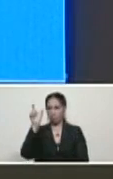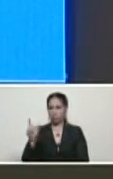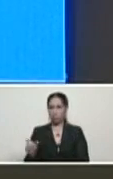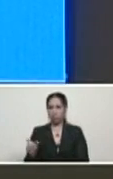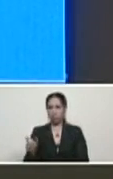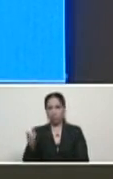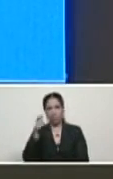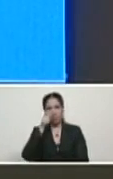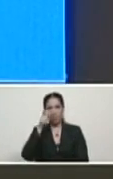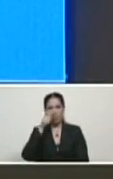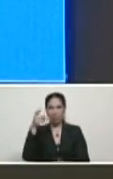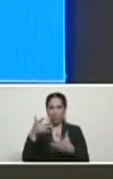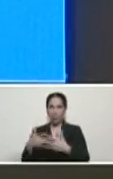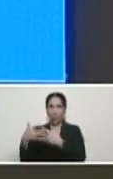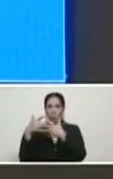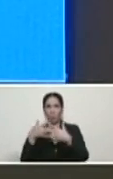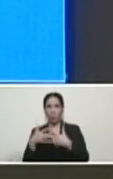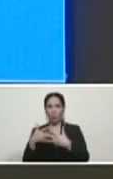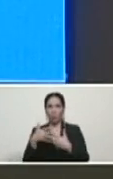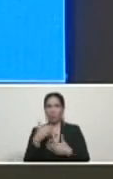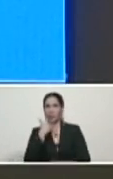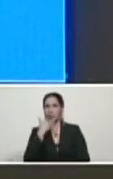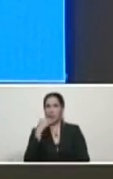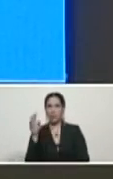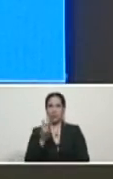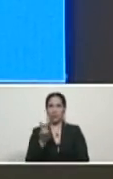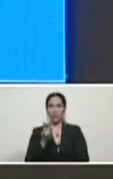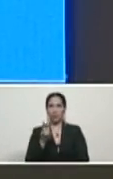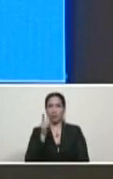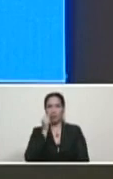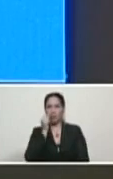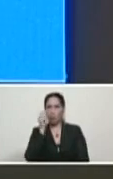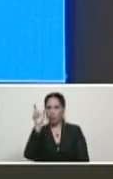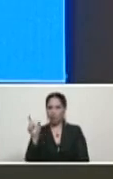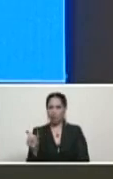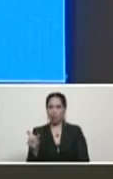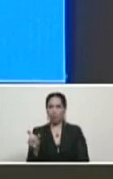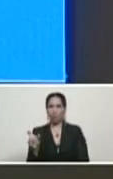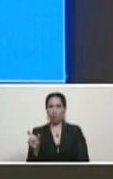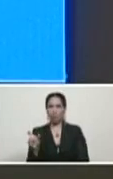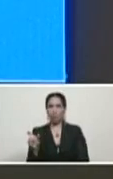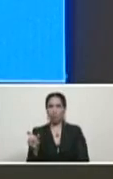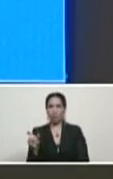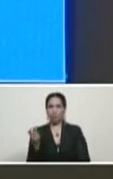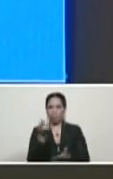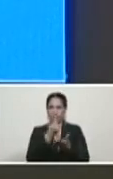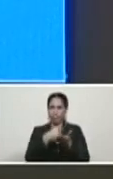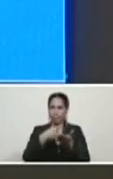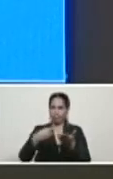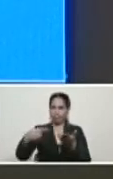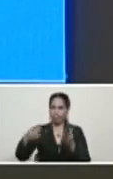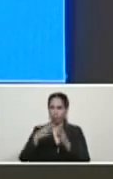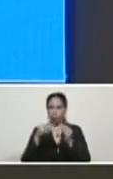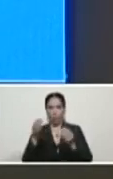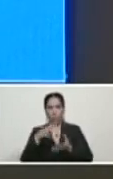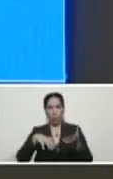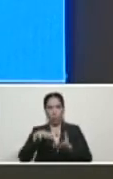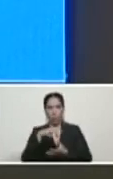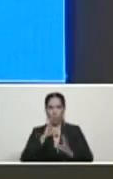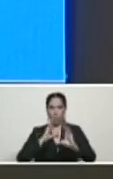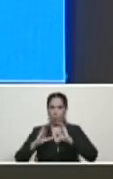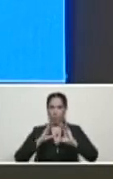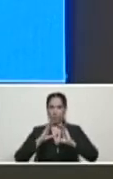Norte, cerca de Venezuela, señor agente, y le describe todas las circunstancias y sus